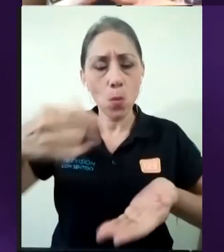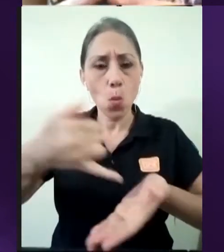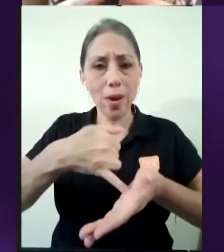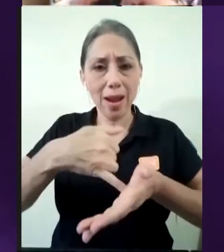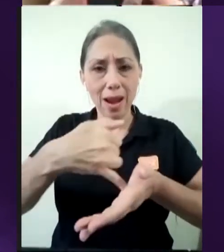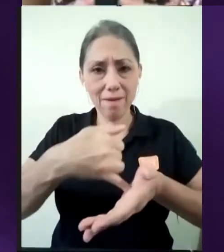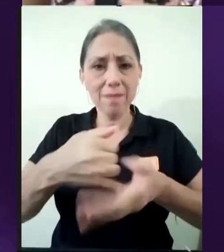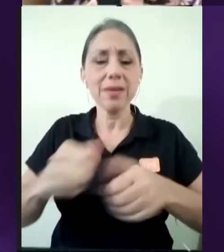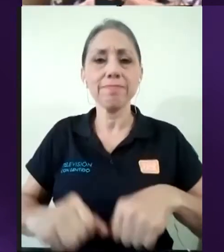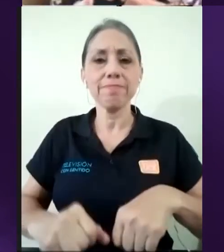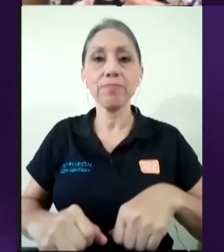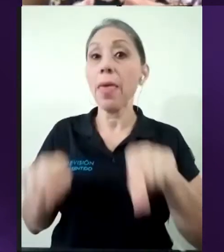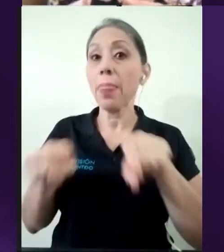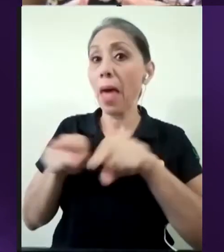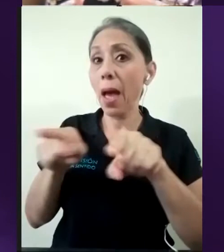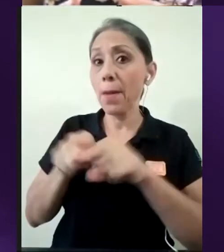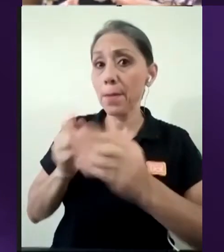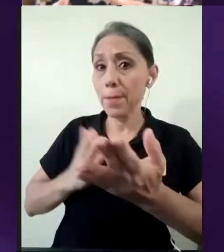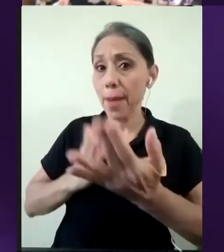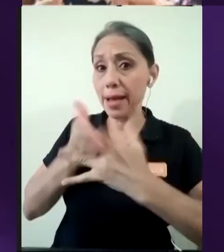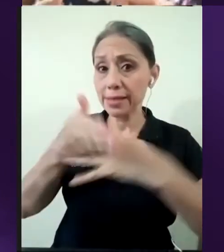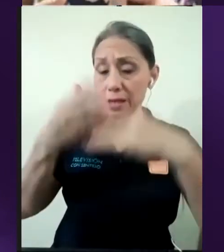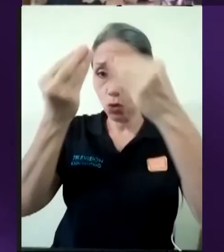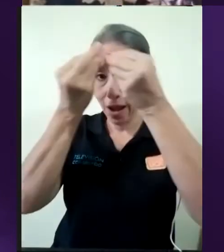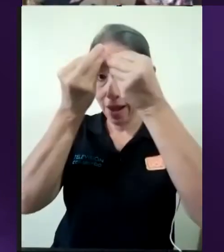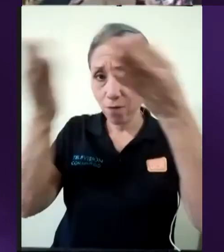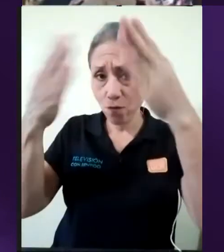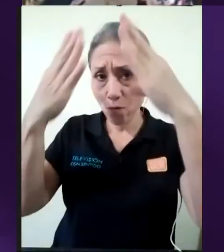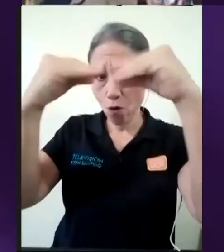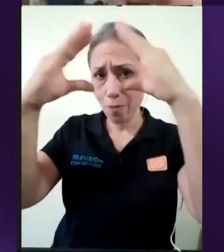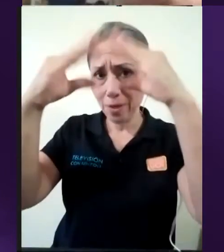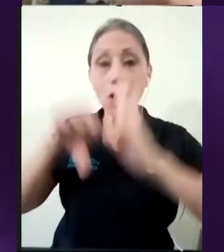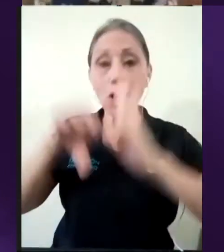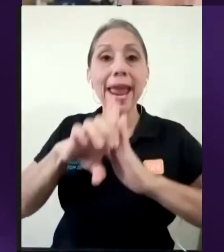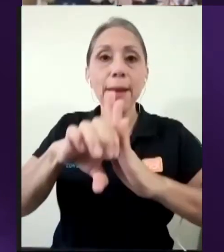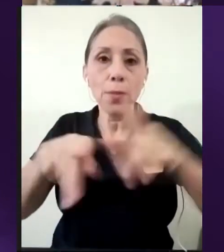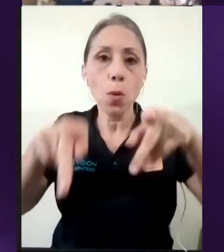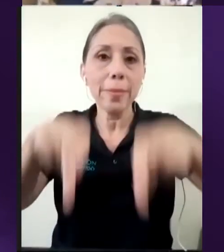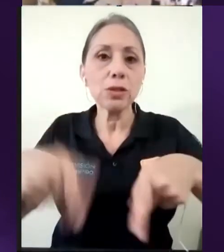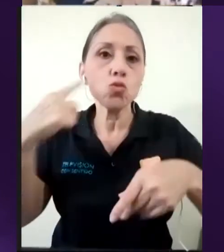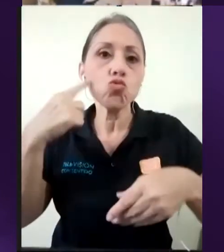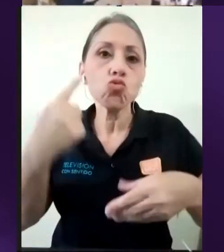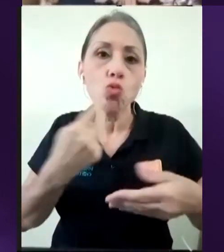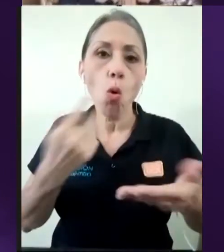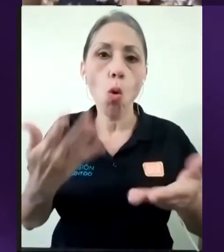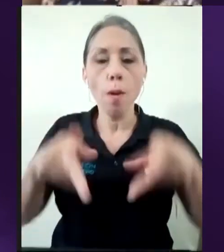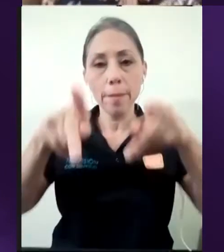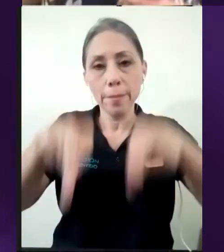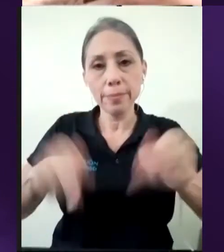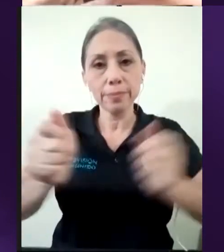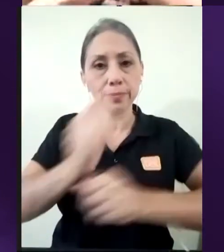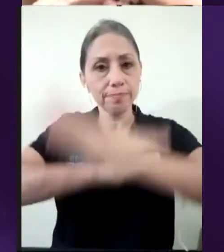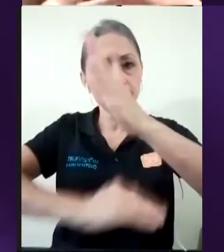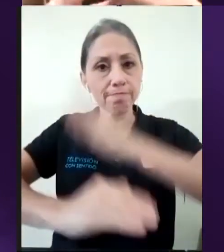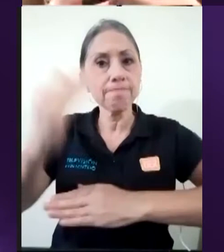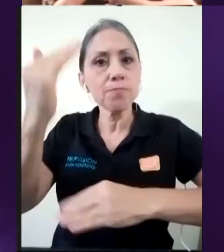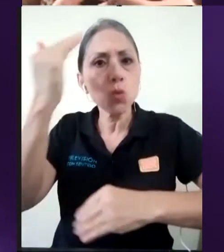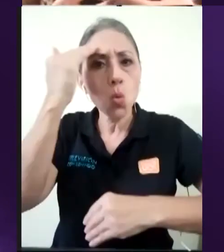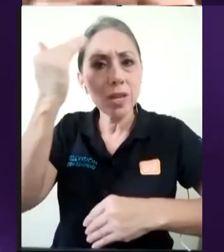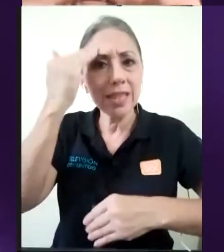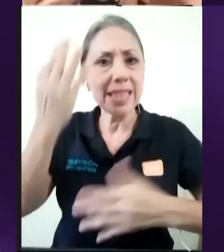También el acceso a la información, ¿verdad? Para, por ejemplo, población sorda, población con discapacidad cognitiva. ¿Cómo se